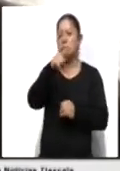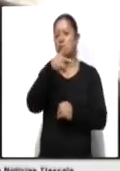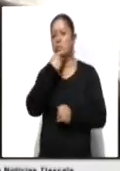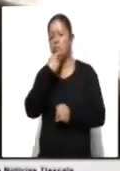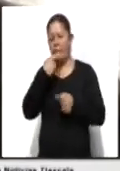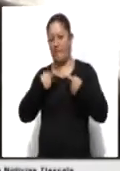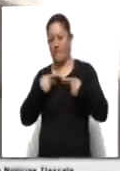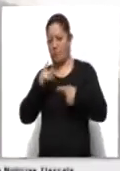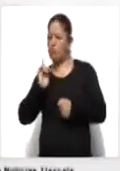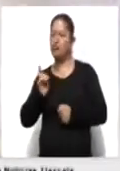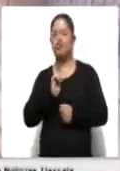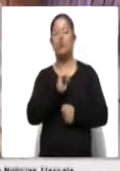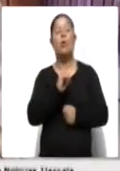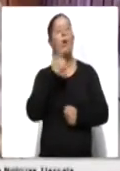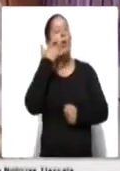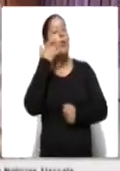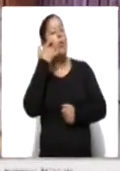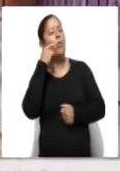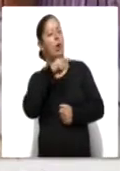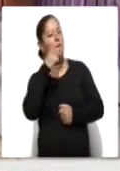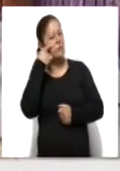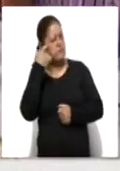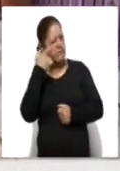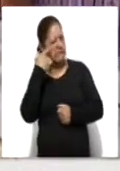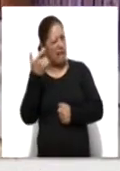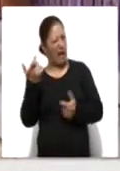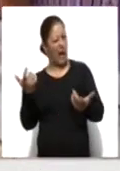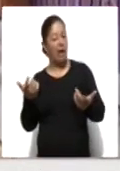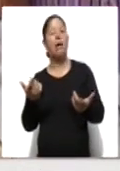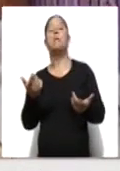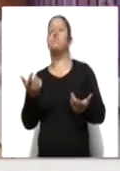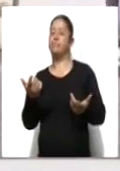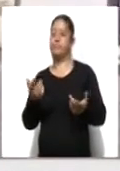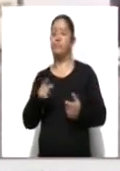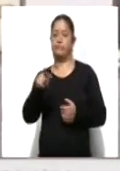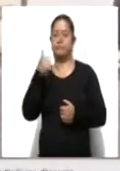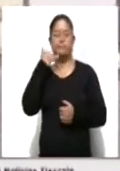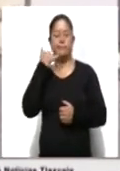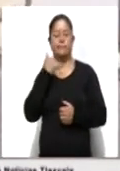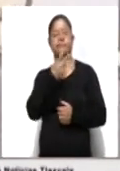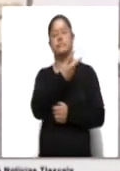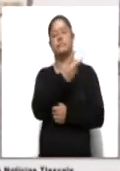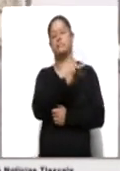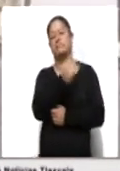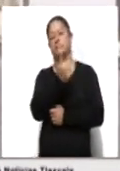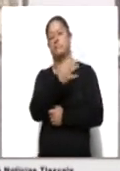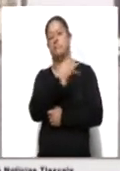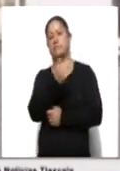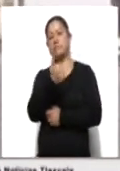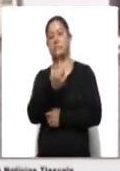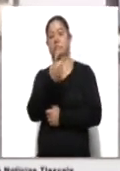notifiquen, nosotros estamos para servirle. En este sentido, puso a disposición el siguiente número telefónico,